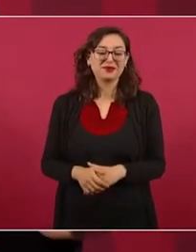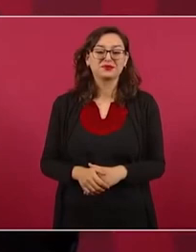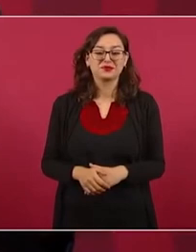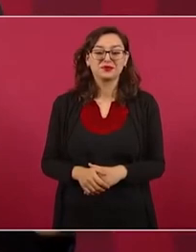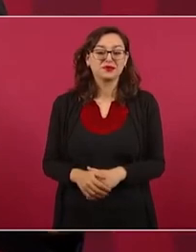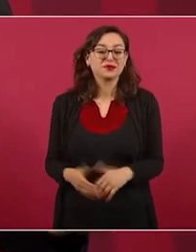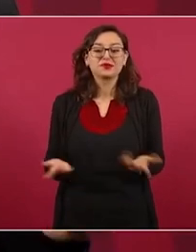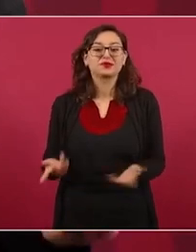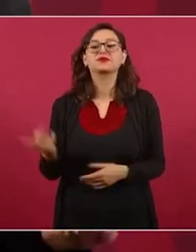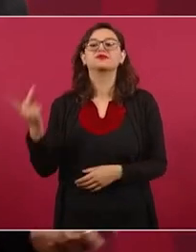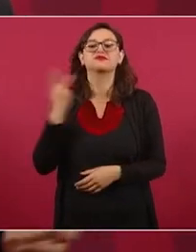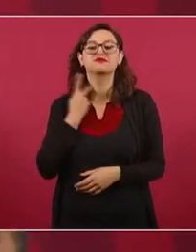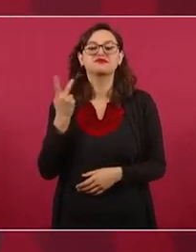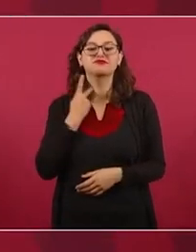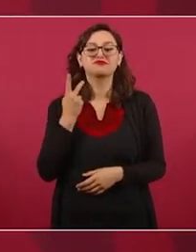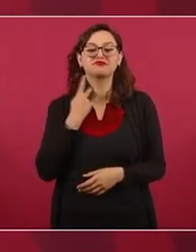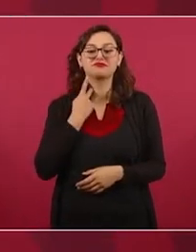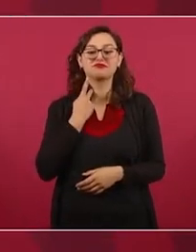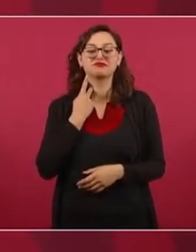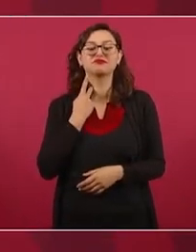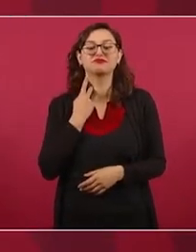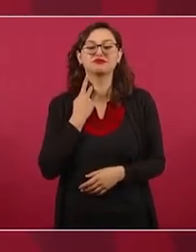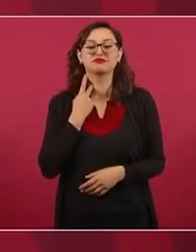En política, sí.